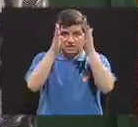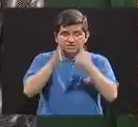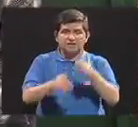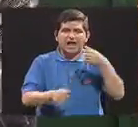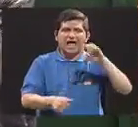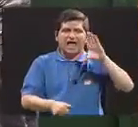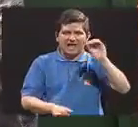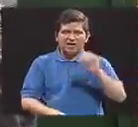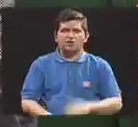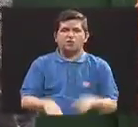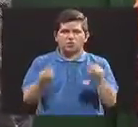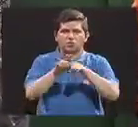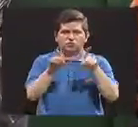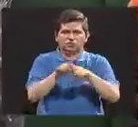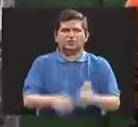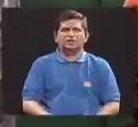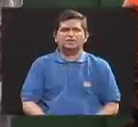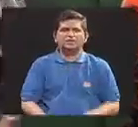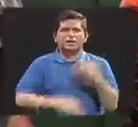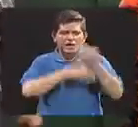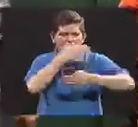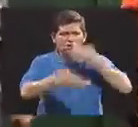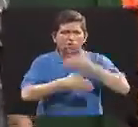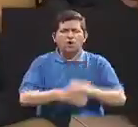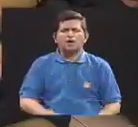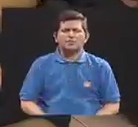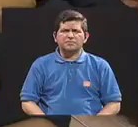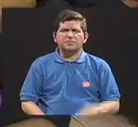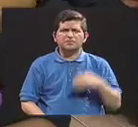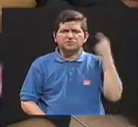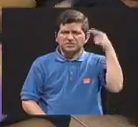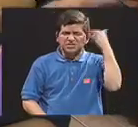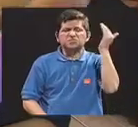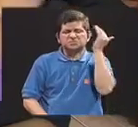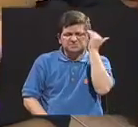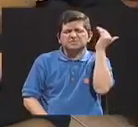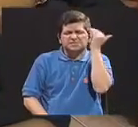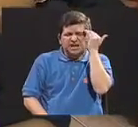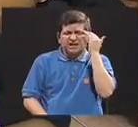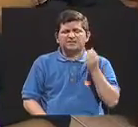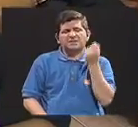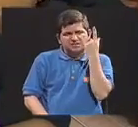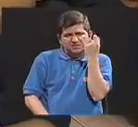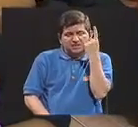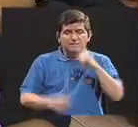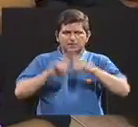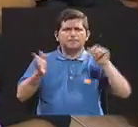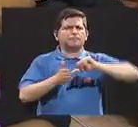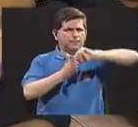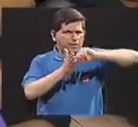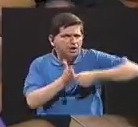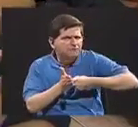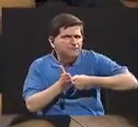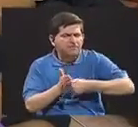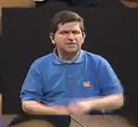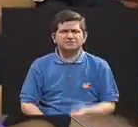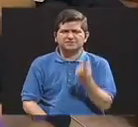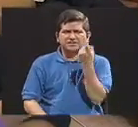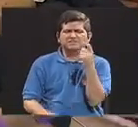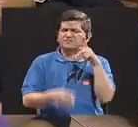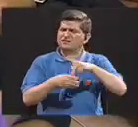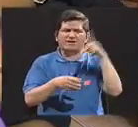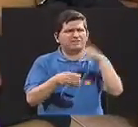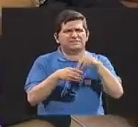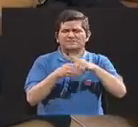funcionario de aeco es empático con los procesos burocráticos porque los conoce sin embargo hace hincapié en la